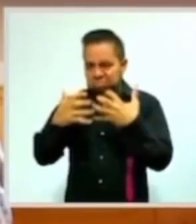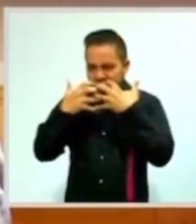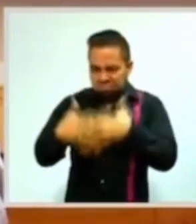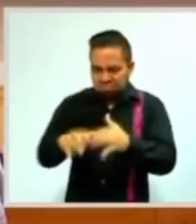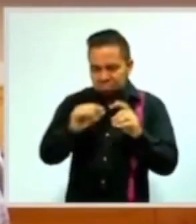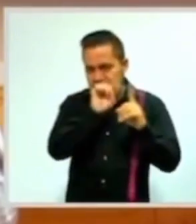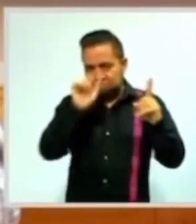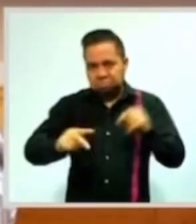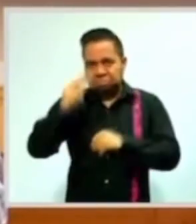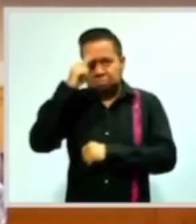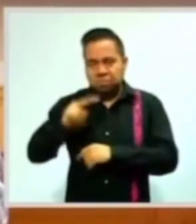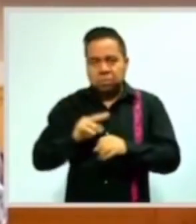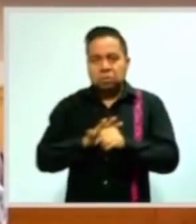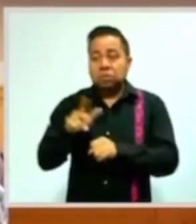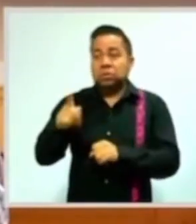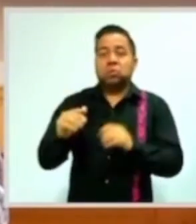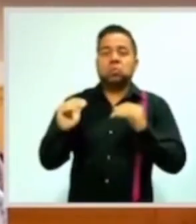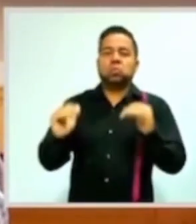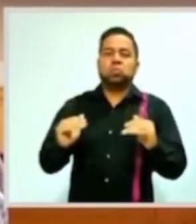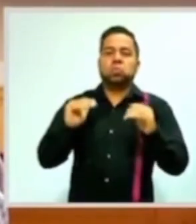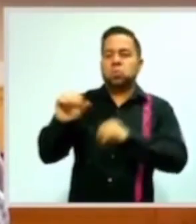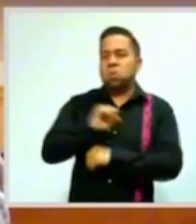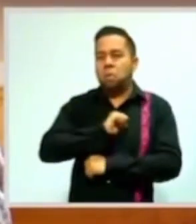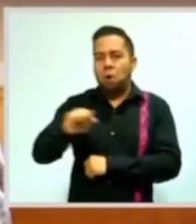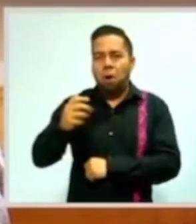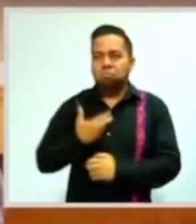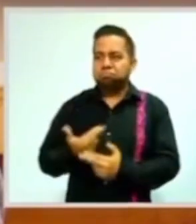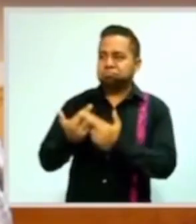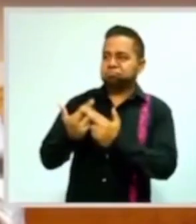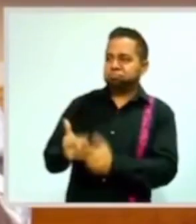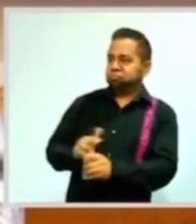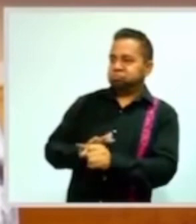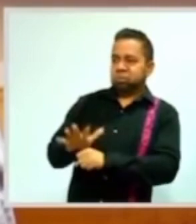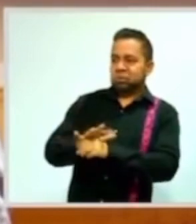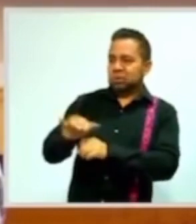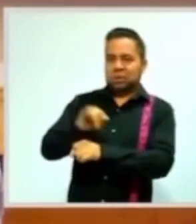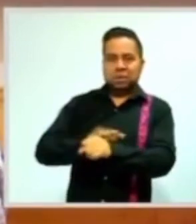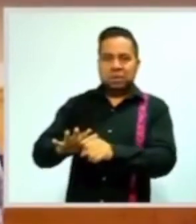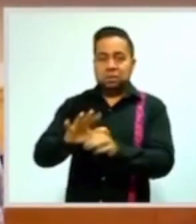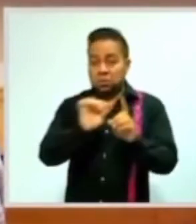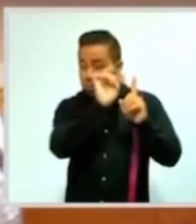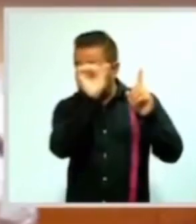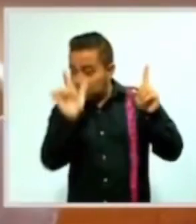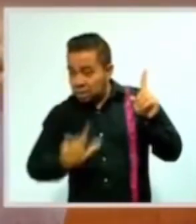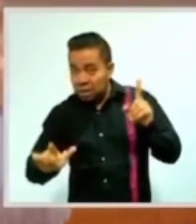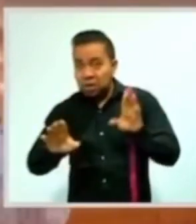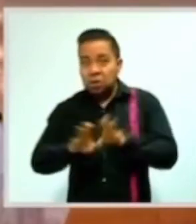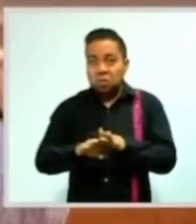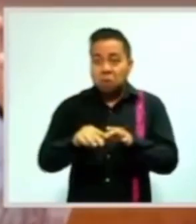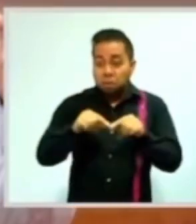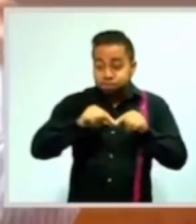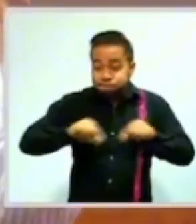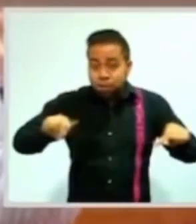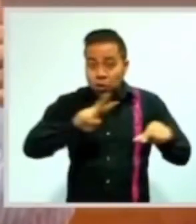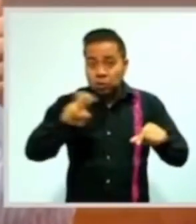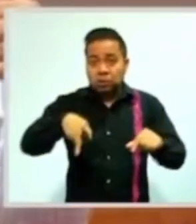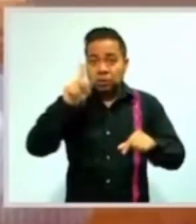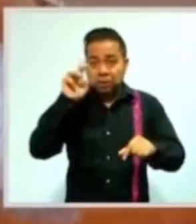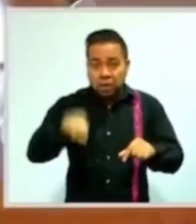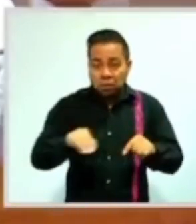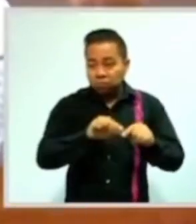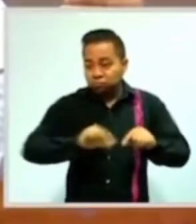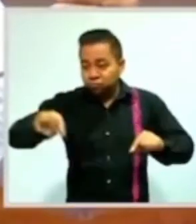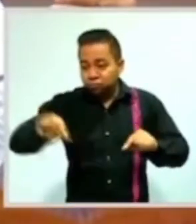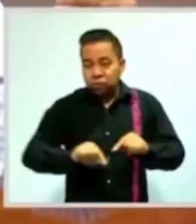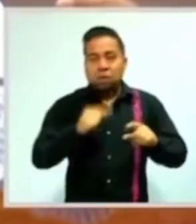país es el potencial que tiene el Istmo de Tehuantepec. No existe en el país una franja de 200 kilómetros de longitud